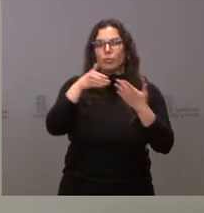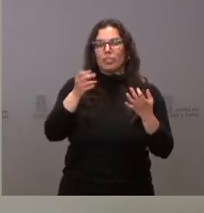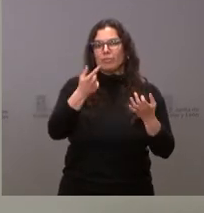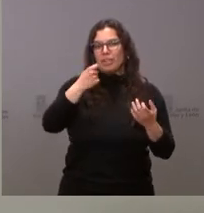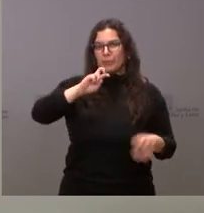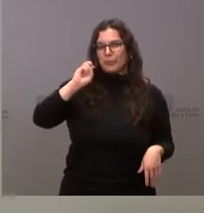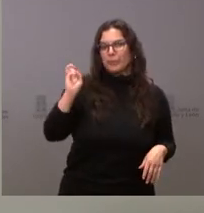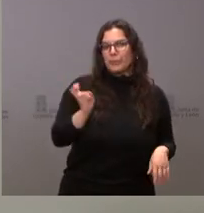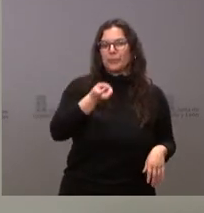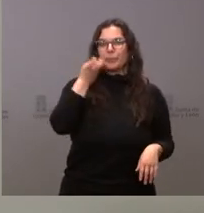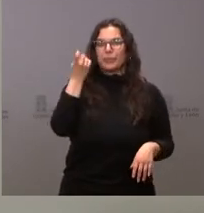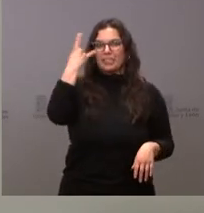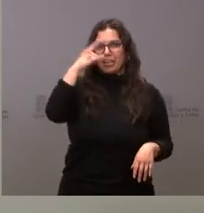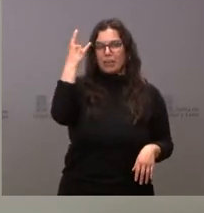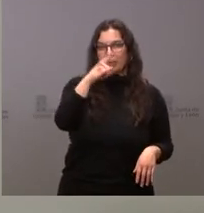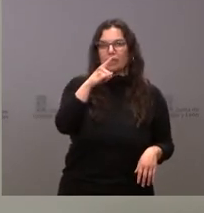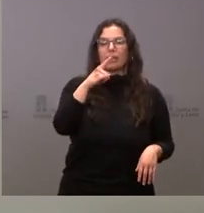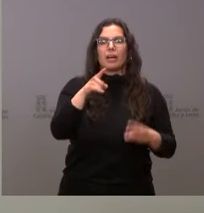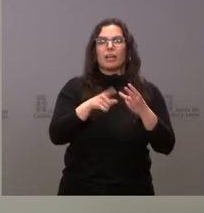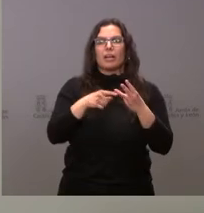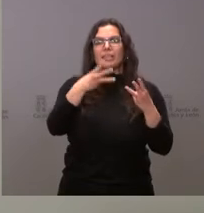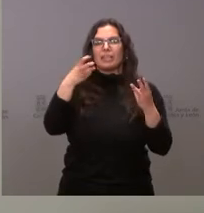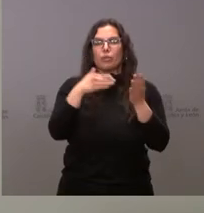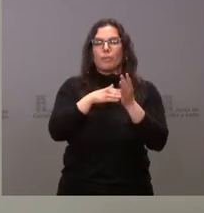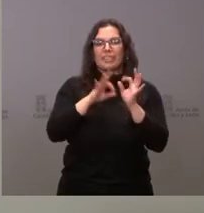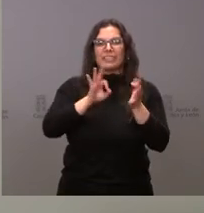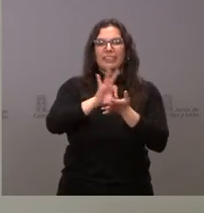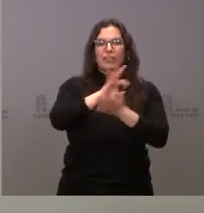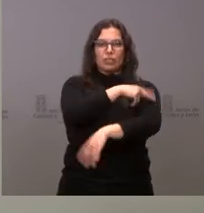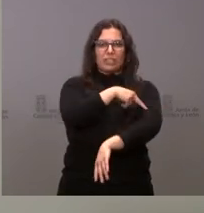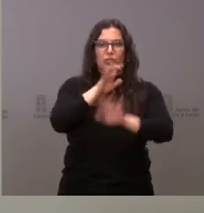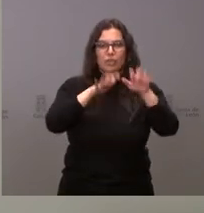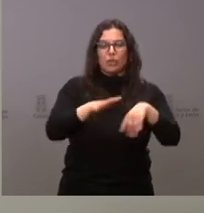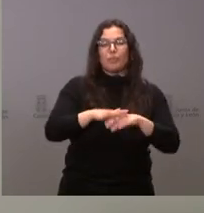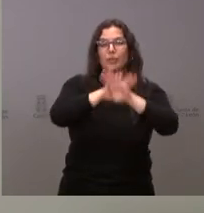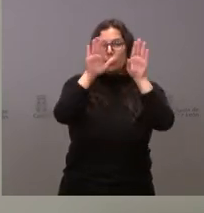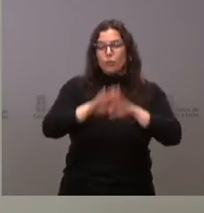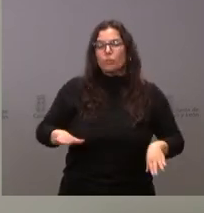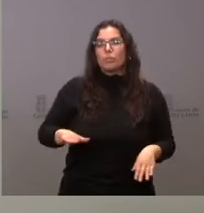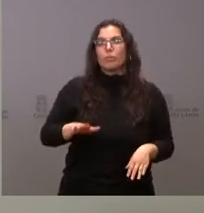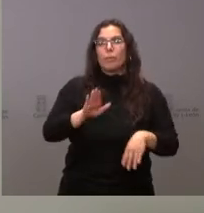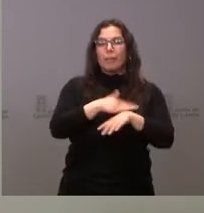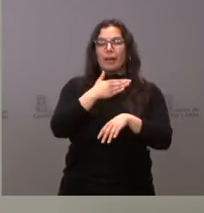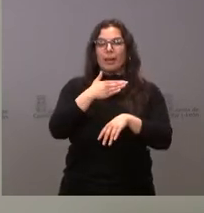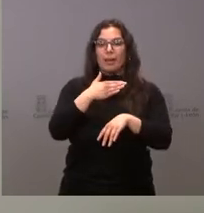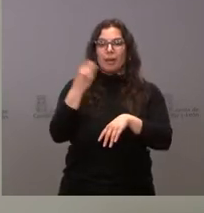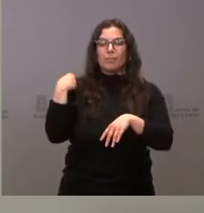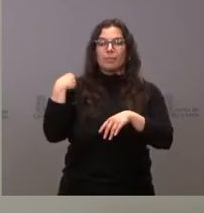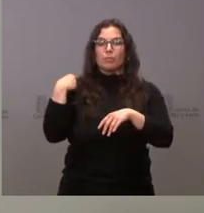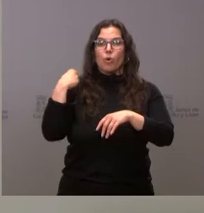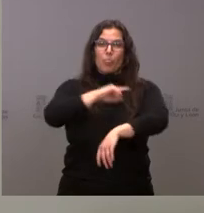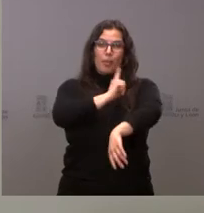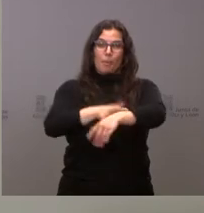en salamanca y 300 mil en suministros sanitarios en león y finalmente para la cubierta del pabellón deportivo